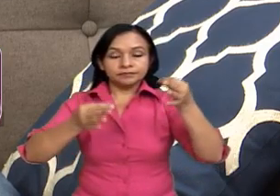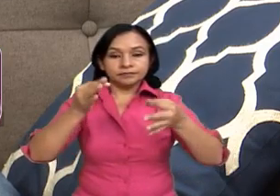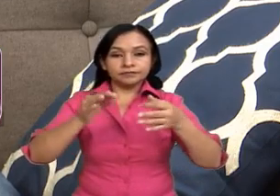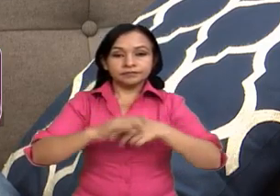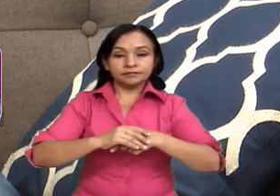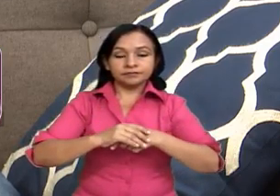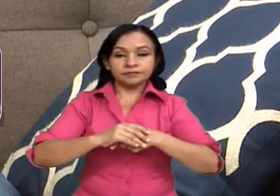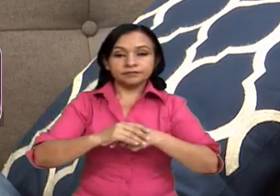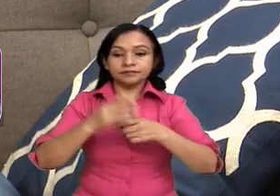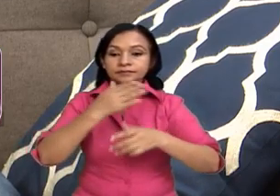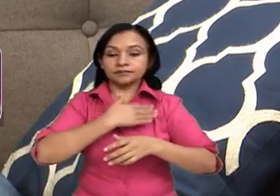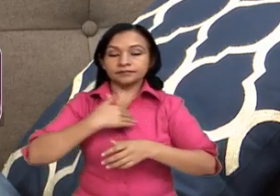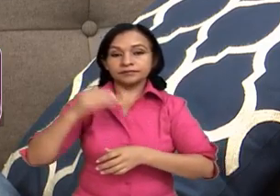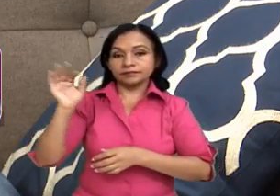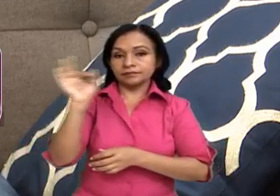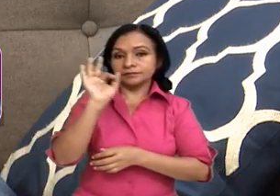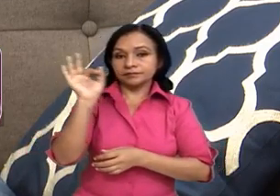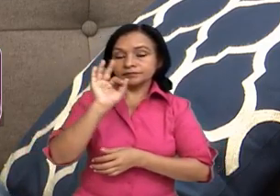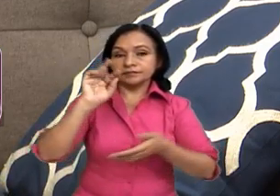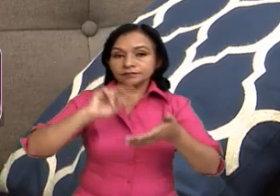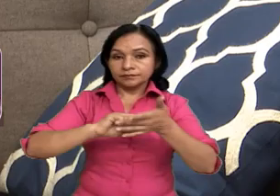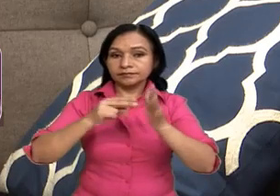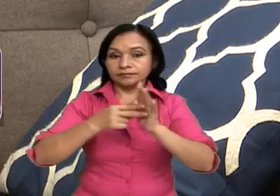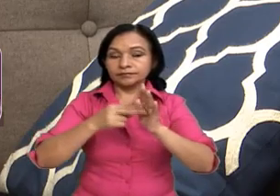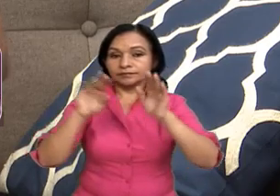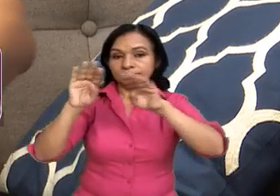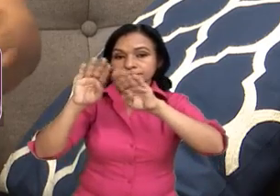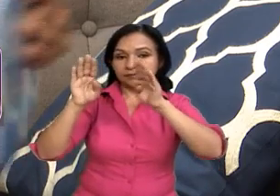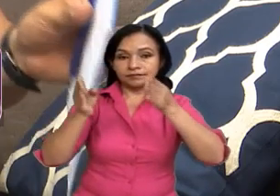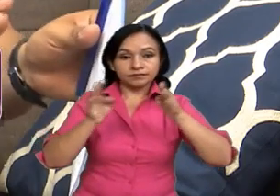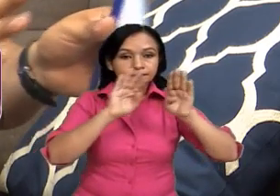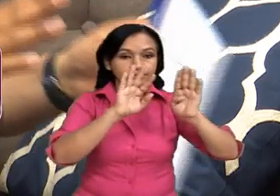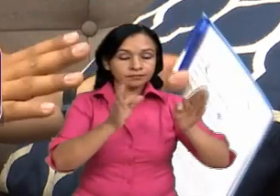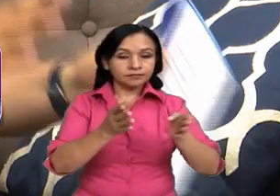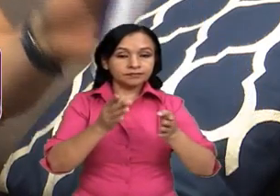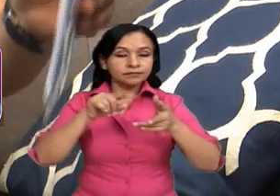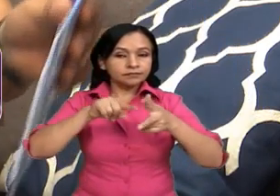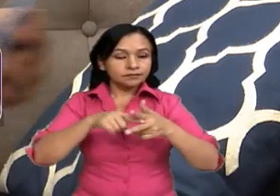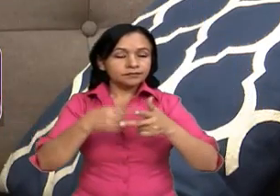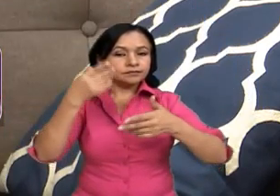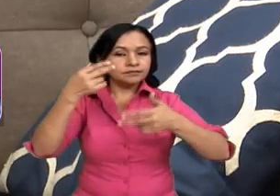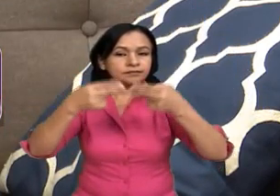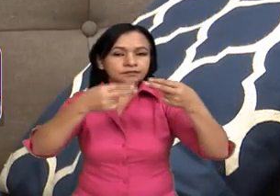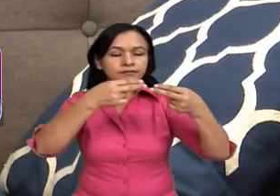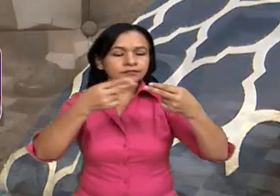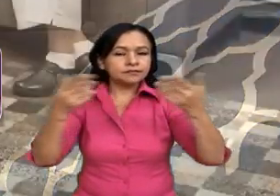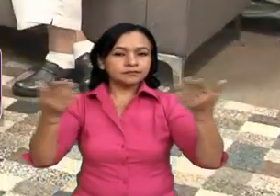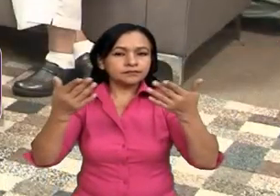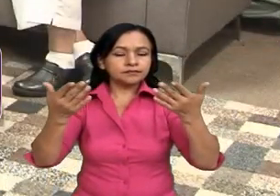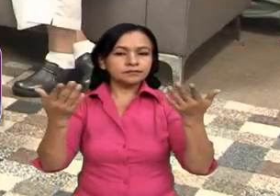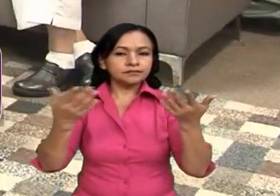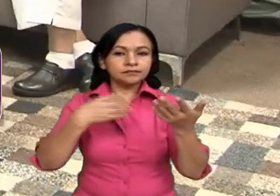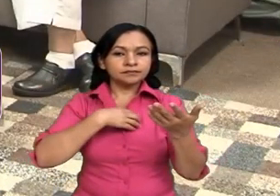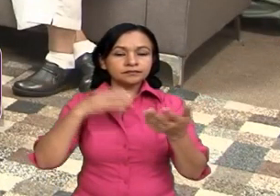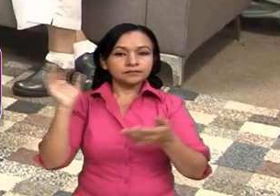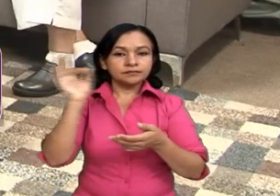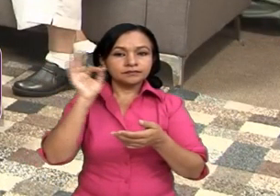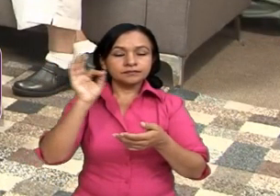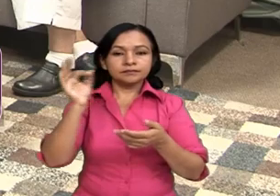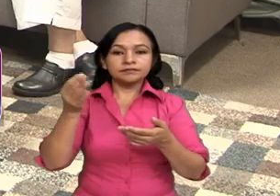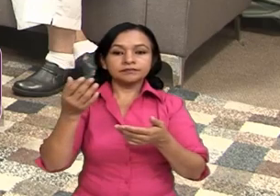riqueza de una mejor manera, y en ese sentido también las mujeres inmersas. Le pregunto a partir de estos números sus impresiones también, pero desde esa característica del